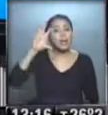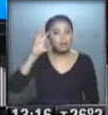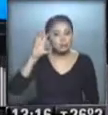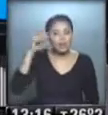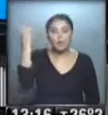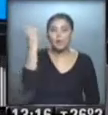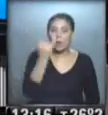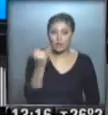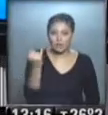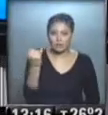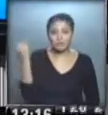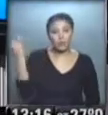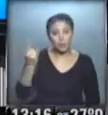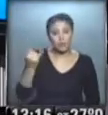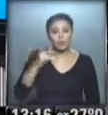que